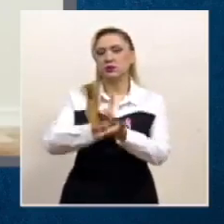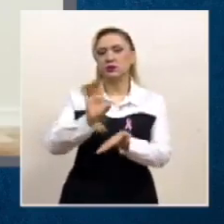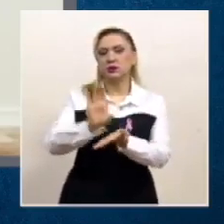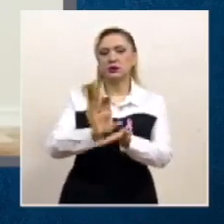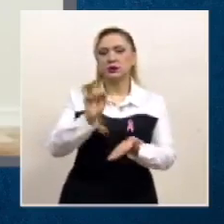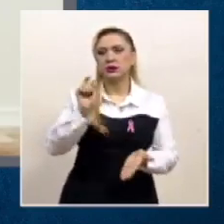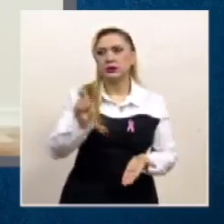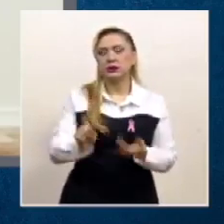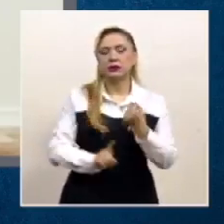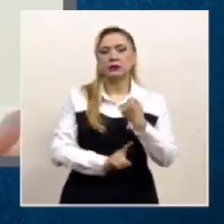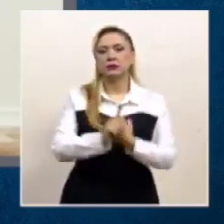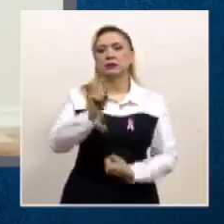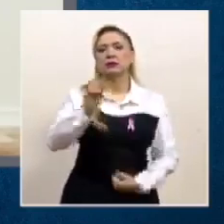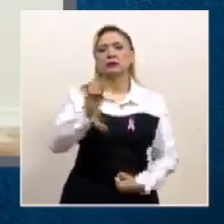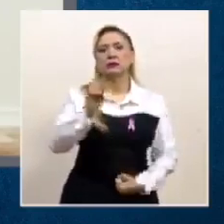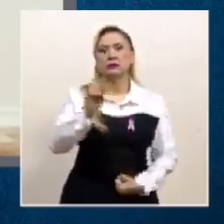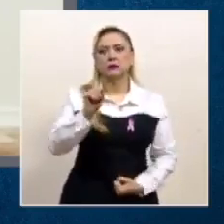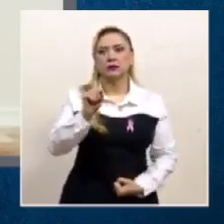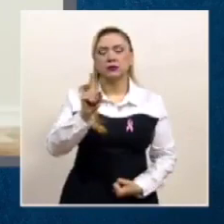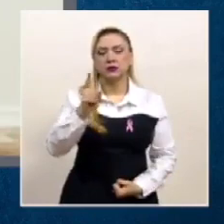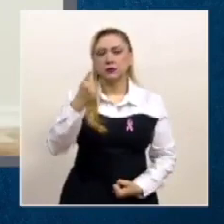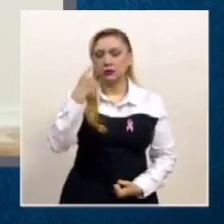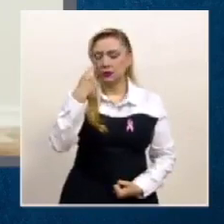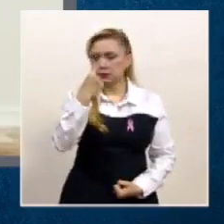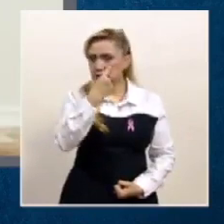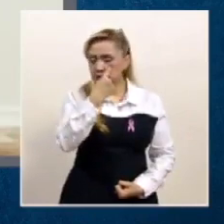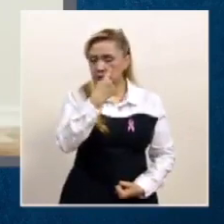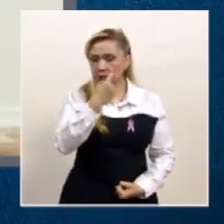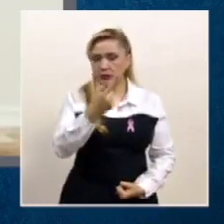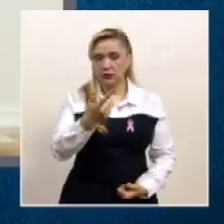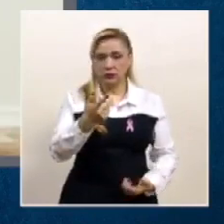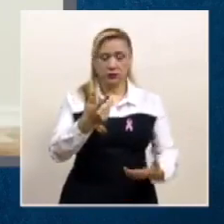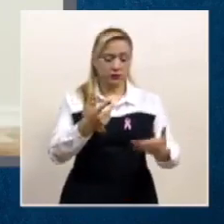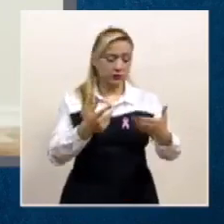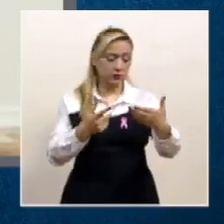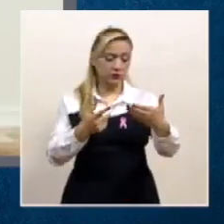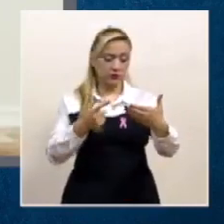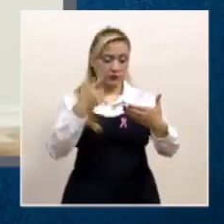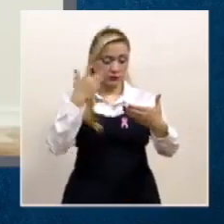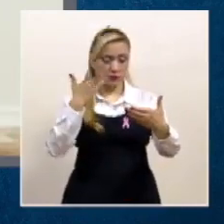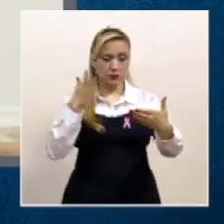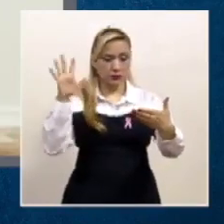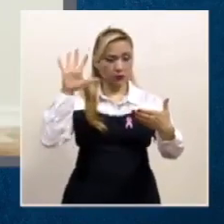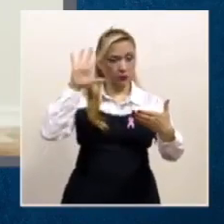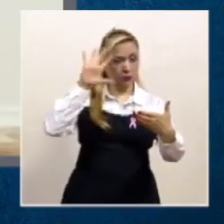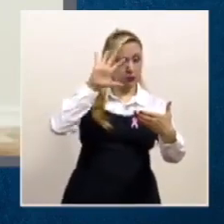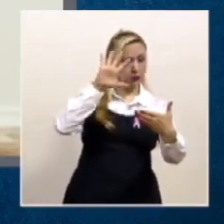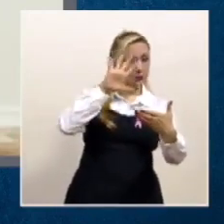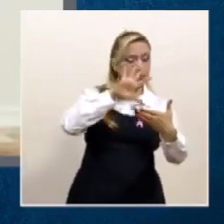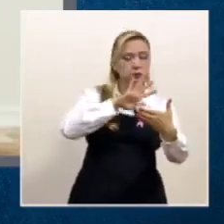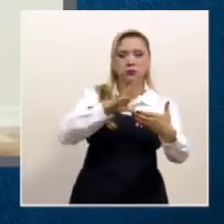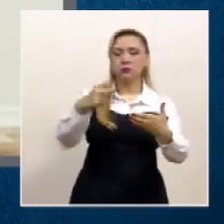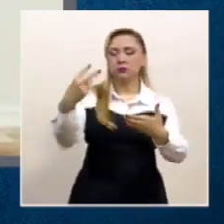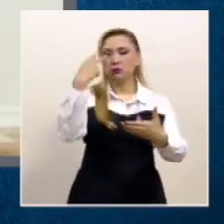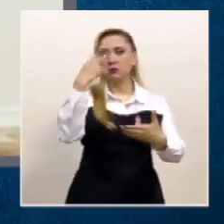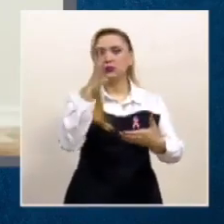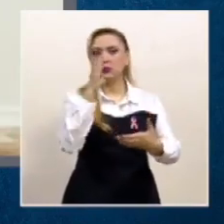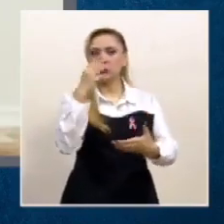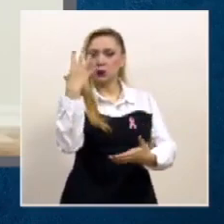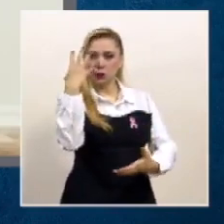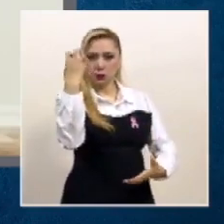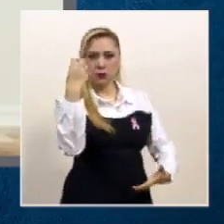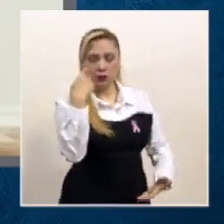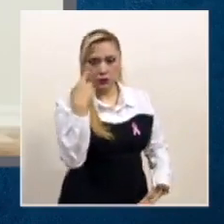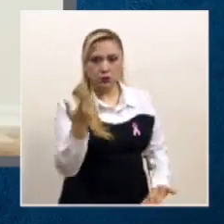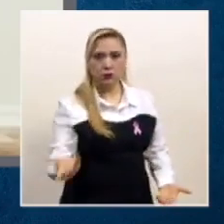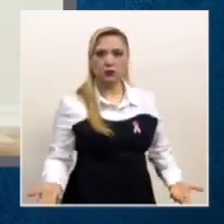tienen, por ejemplo, una desviación, y que la lectura del iris pues no sirve. Entonces, creo que la tecnología puede